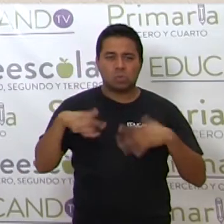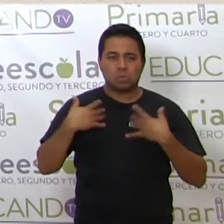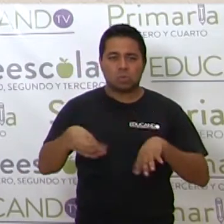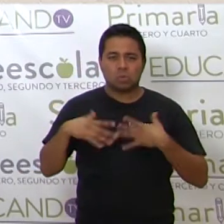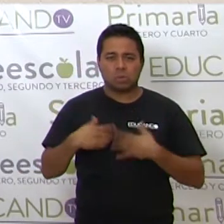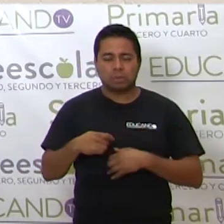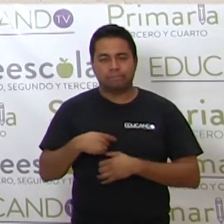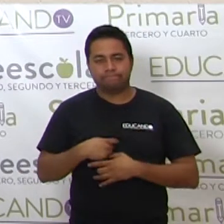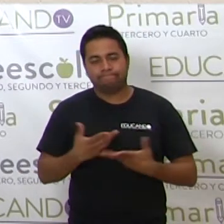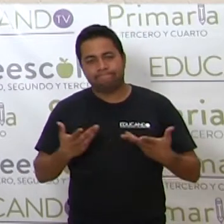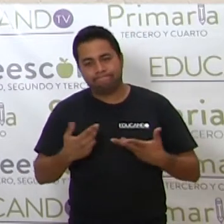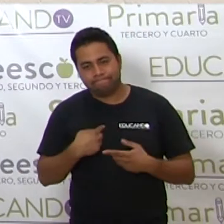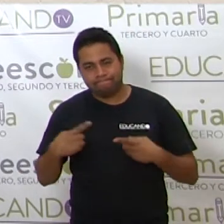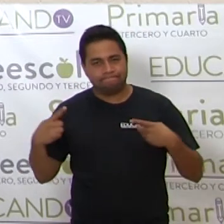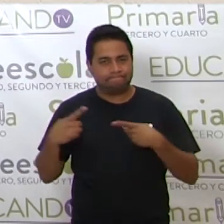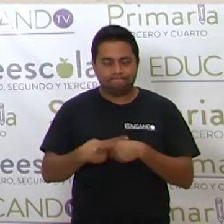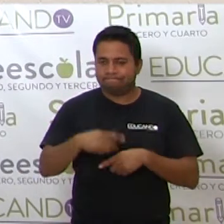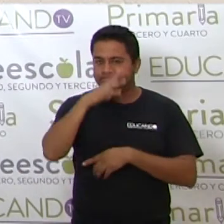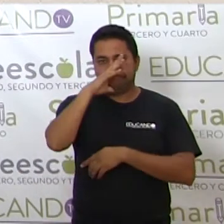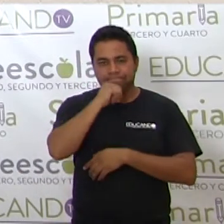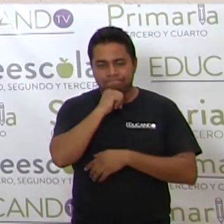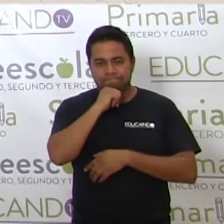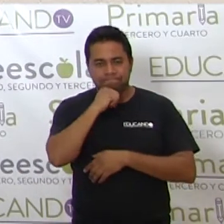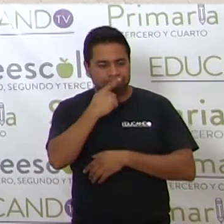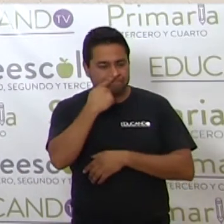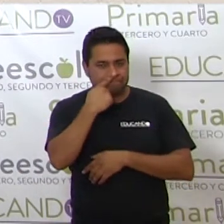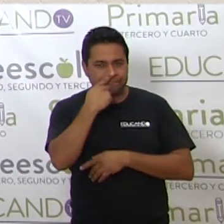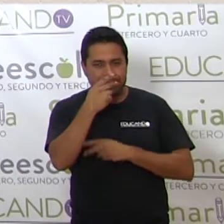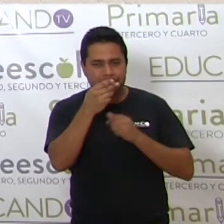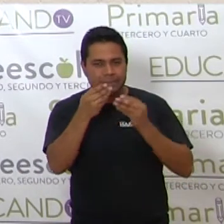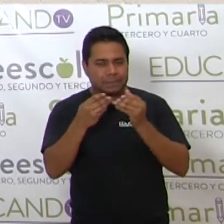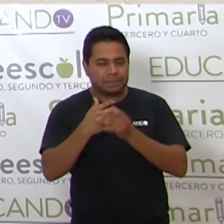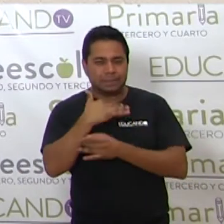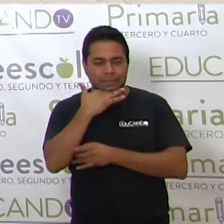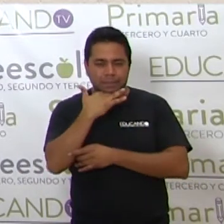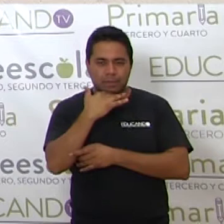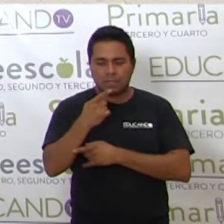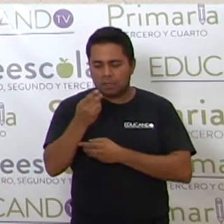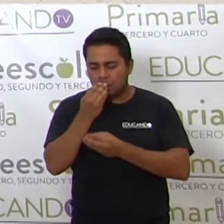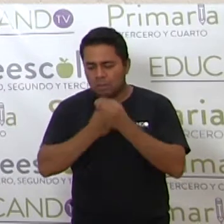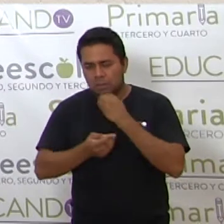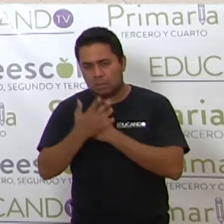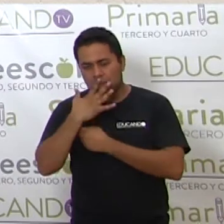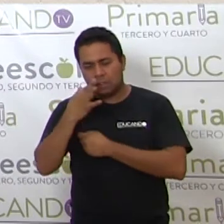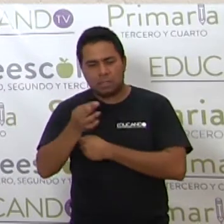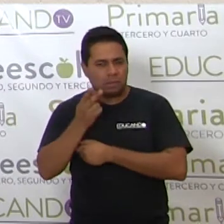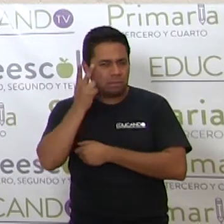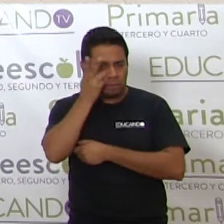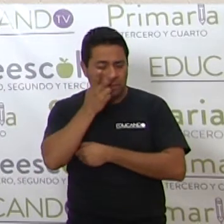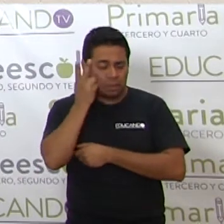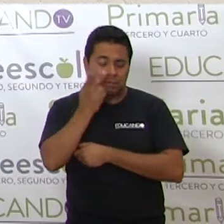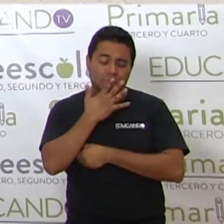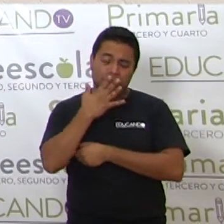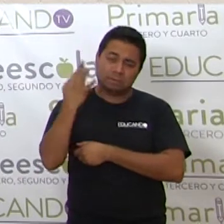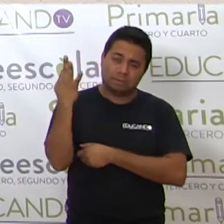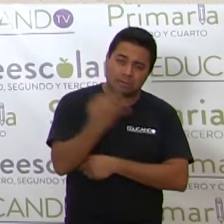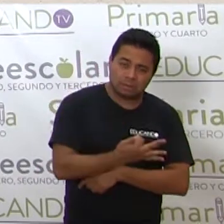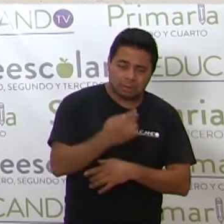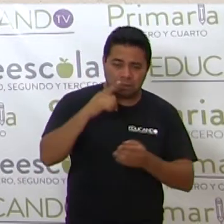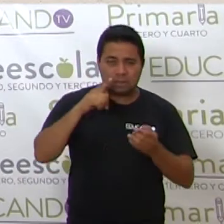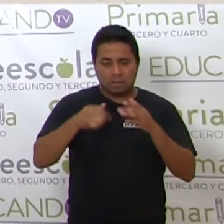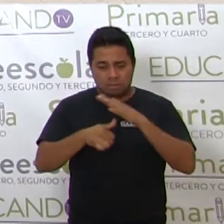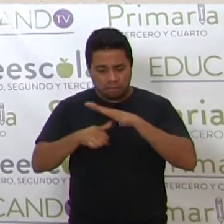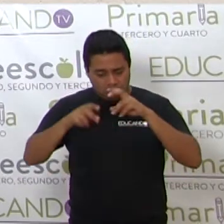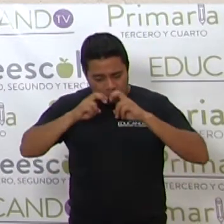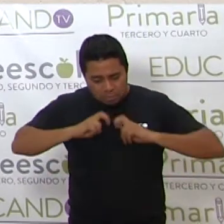alérgica al polvo no me convendría en las alfombras manjares exquisitos y vinos exóticos cubrían las mesas